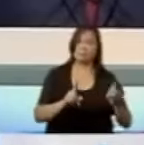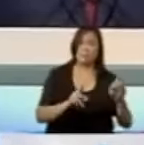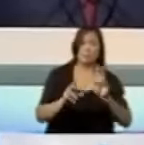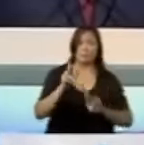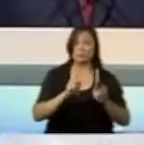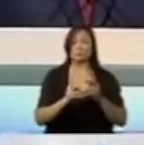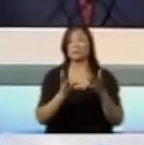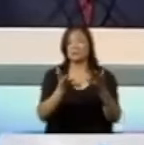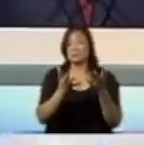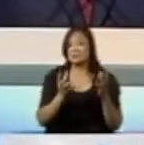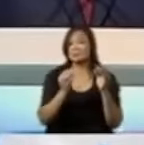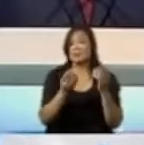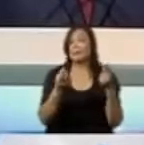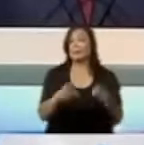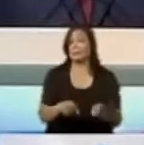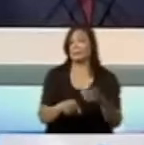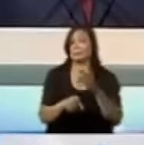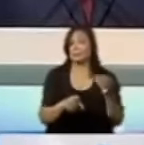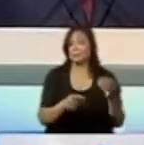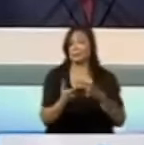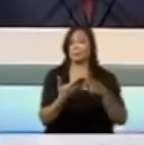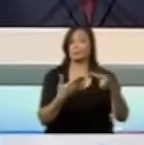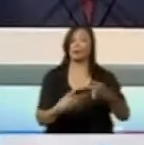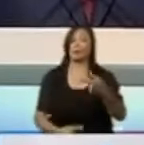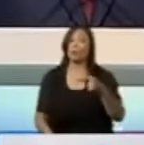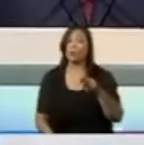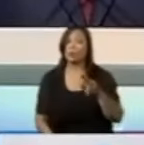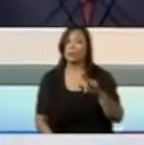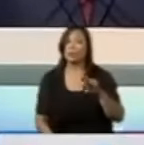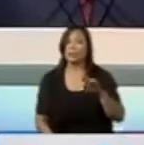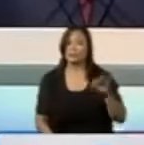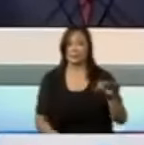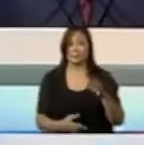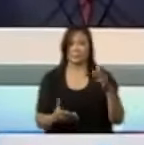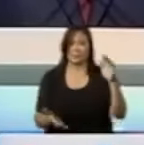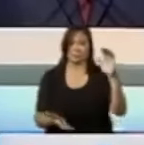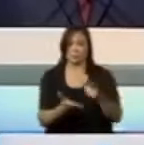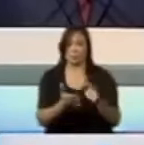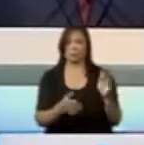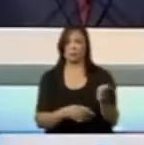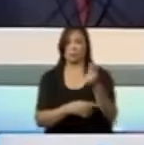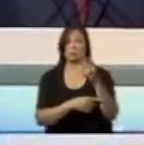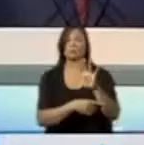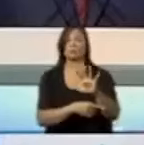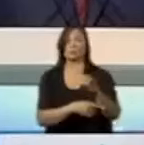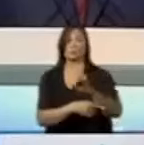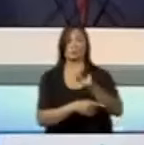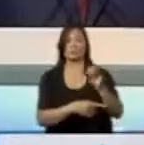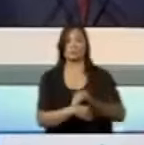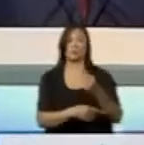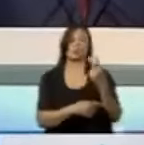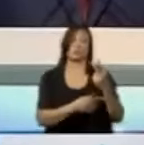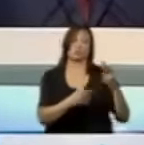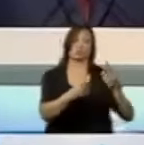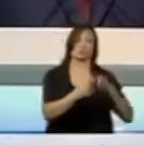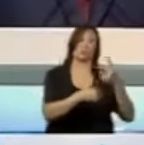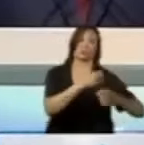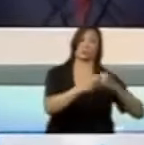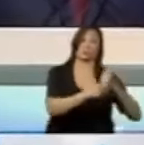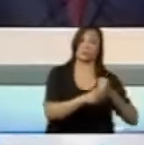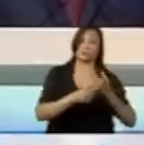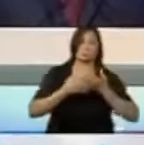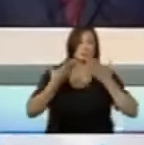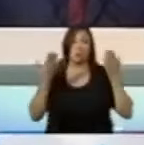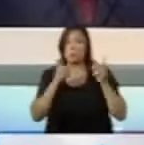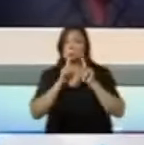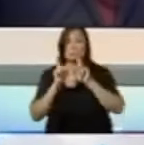la población no. ¿Qué ha pasado con el plan Giuliani para reducir la delincuencia en un 50% en los 2 primeros años? No